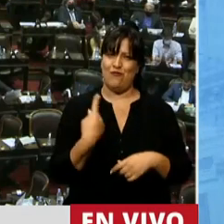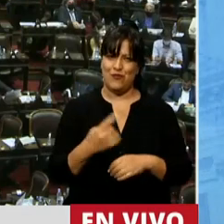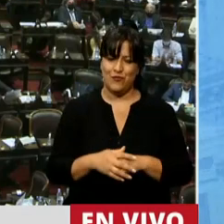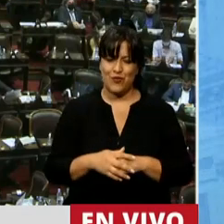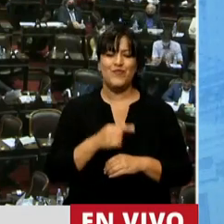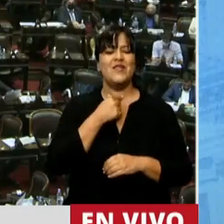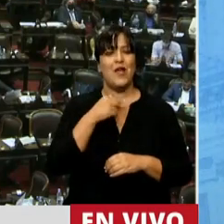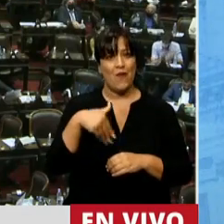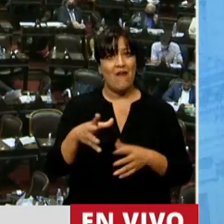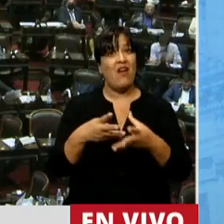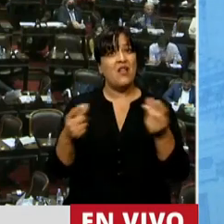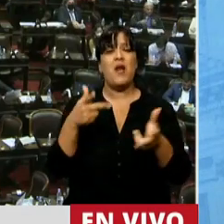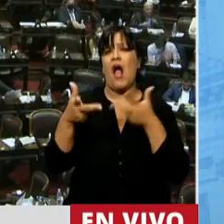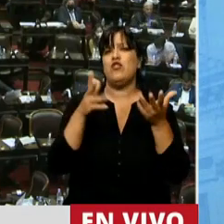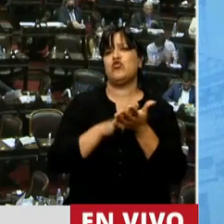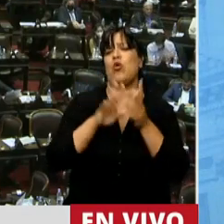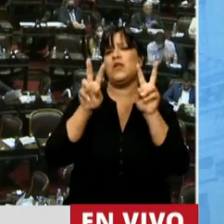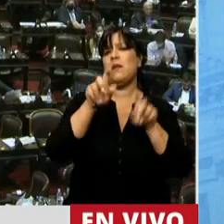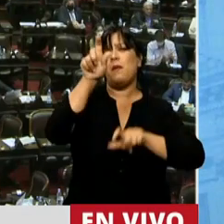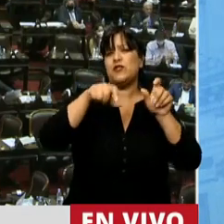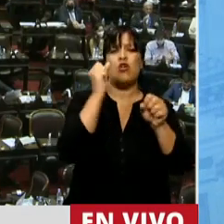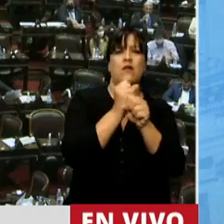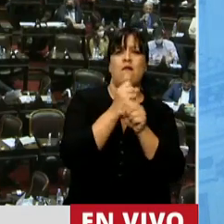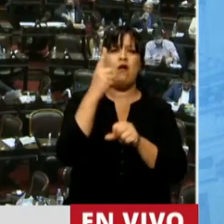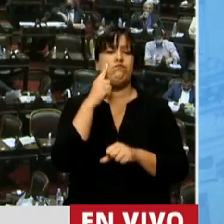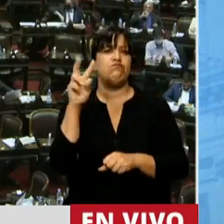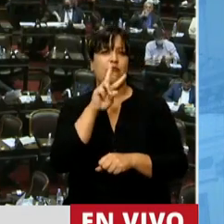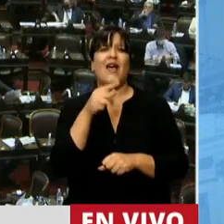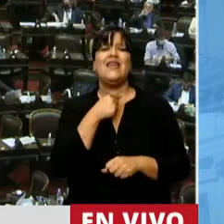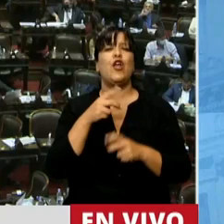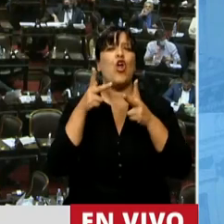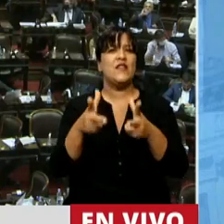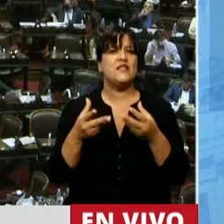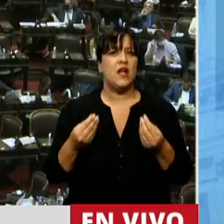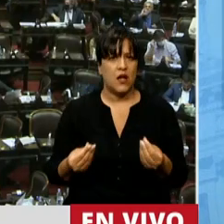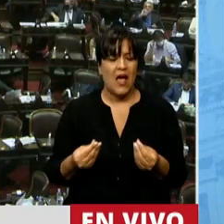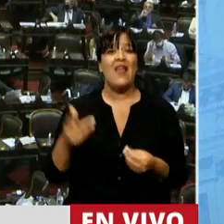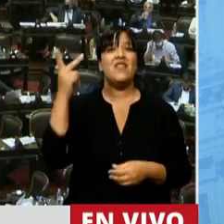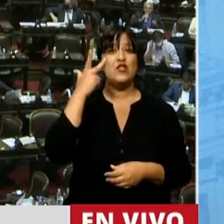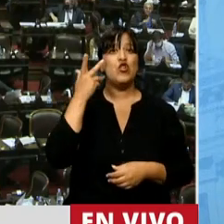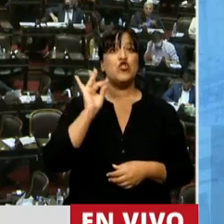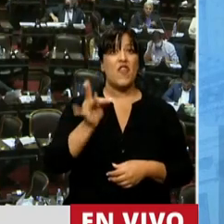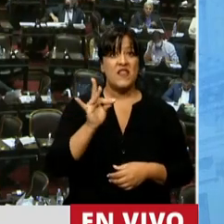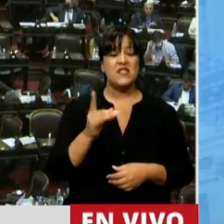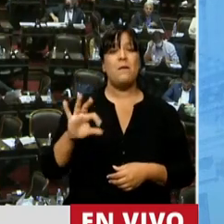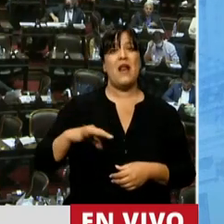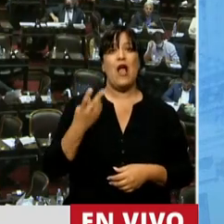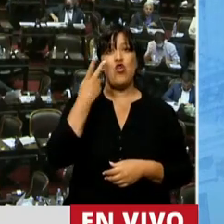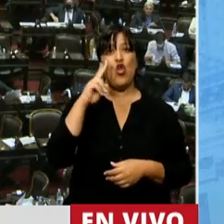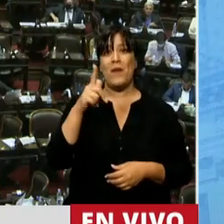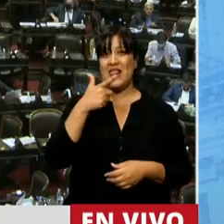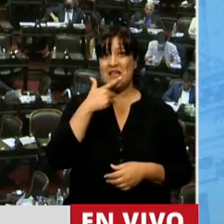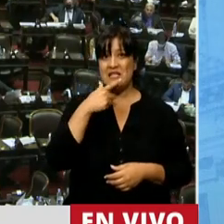cerrando, ya que hablan de los trabajadores y las trabajadoras, quiero destacar el 18 de diciembre del